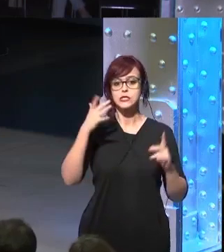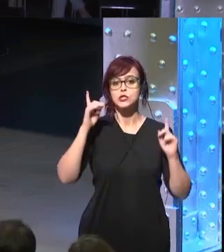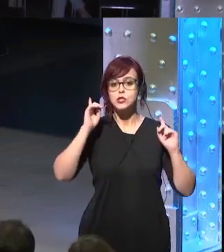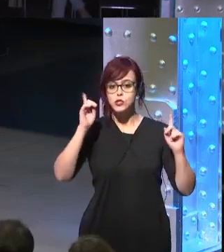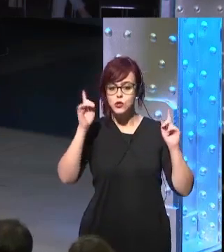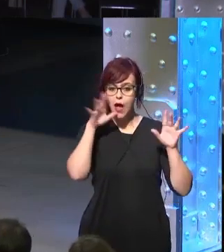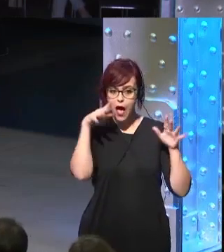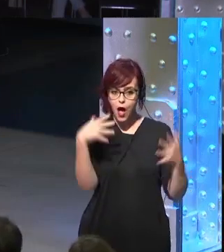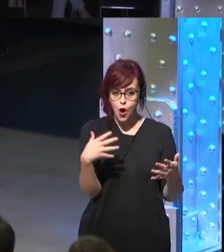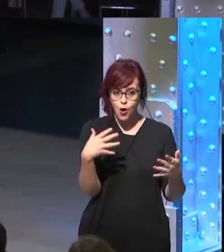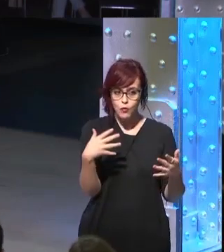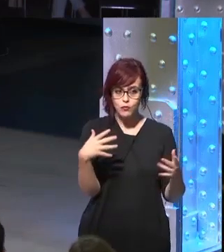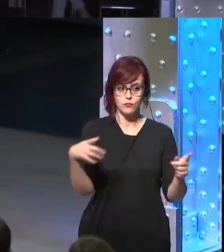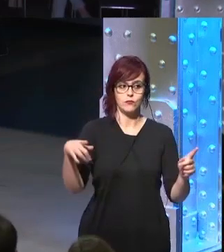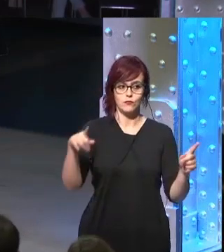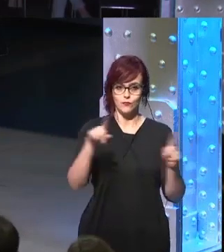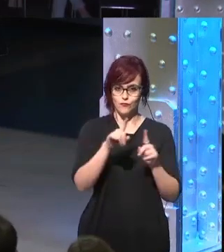sino como